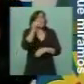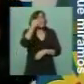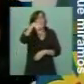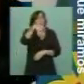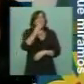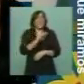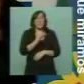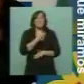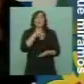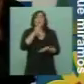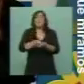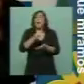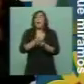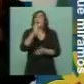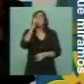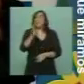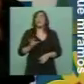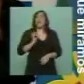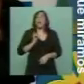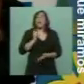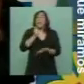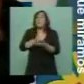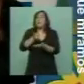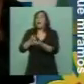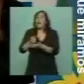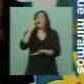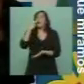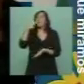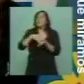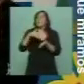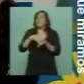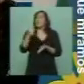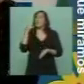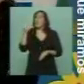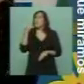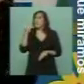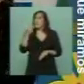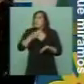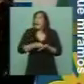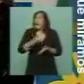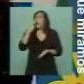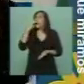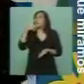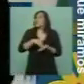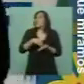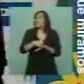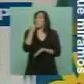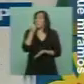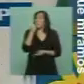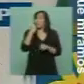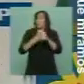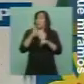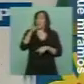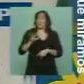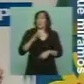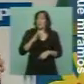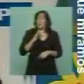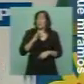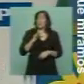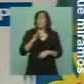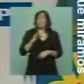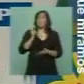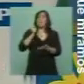pagaban por año aproximadamente 11 millones de pesos 11 millones de pesos por año